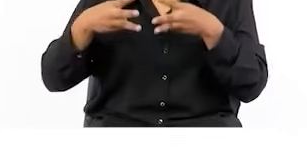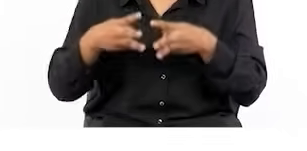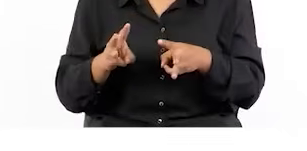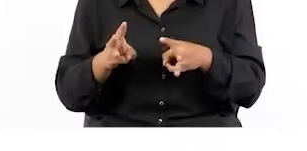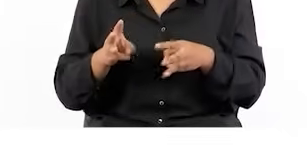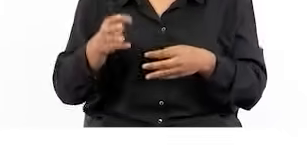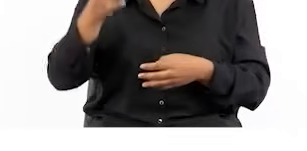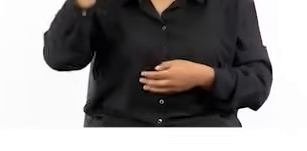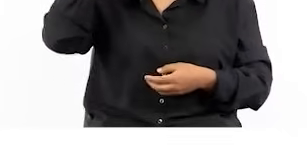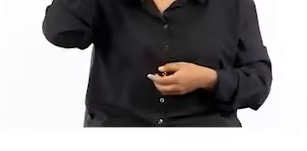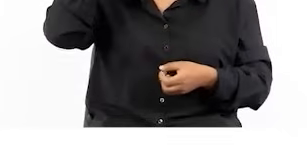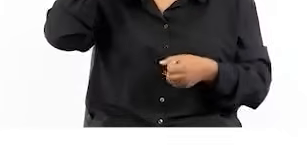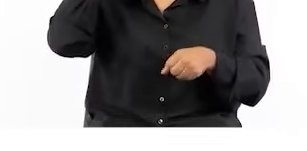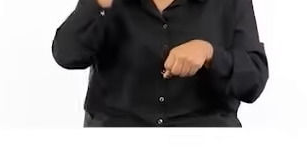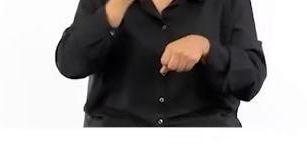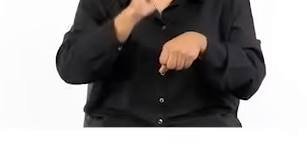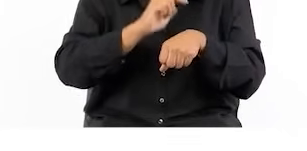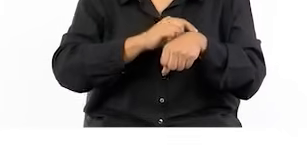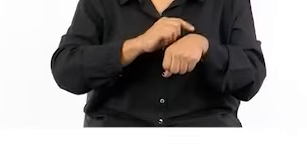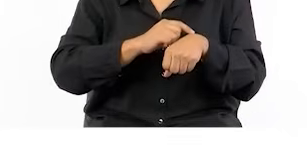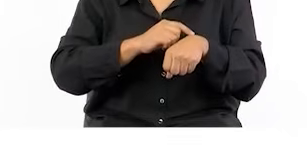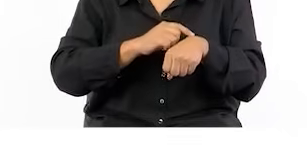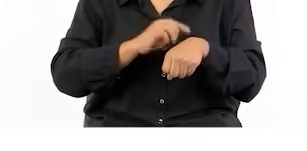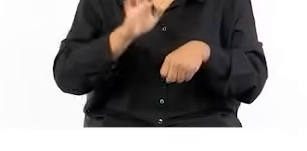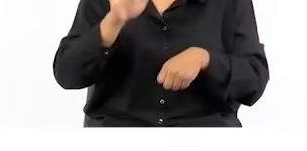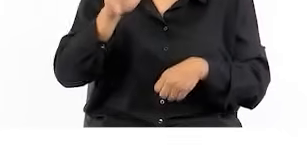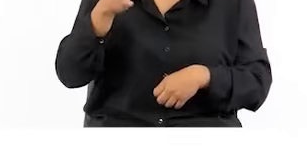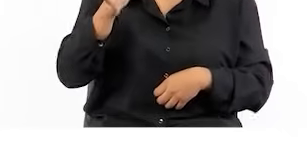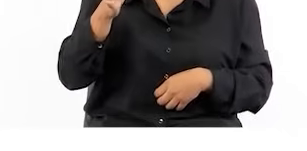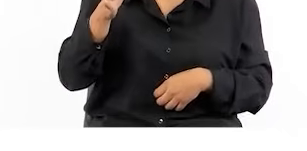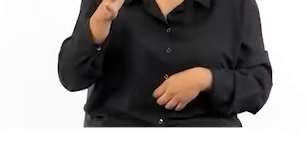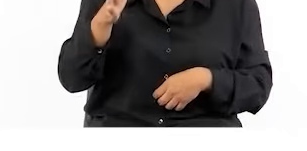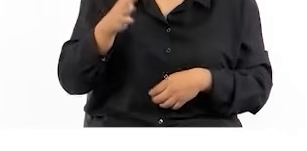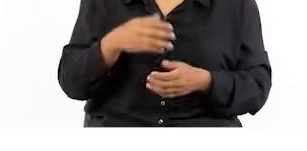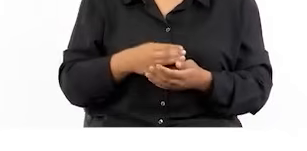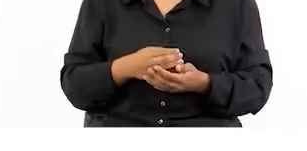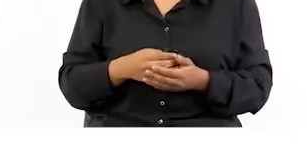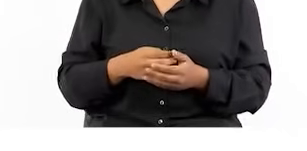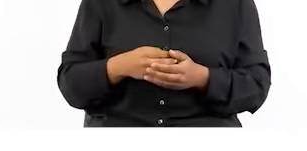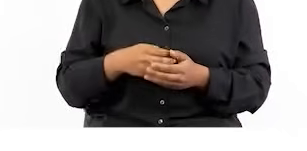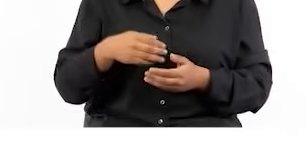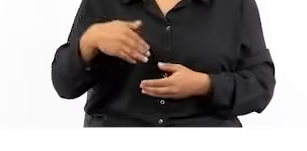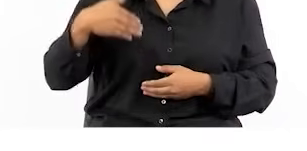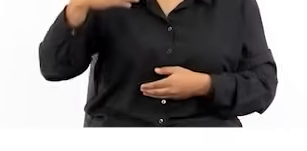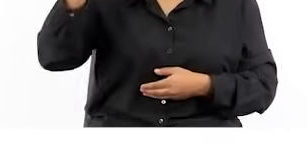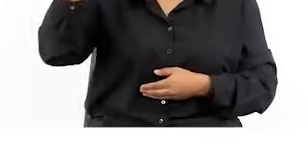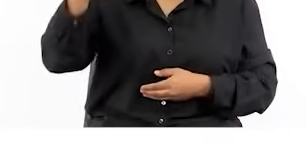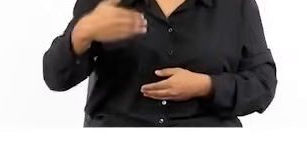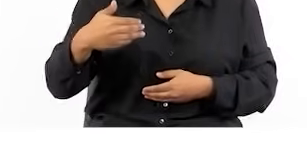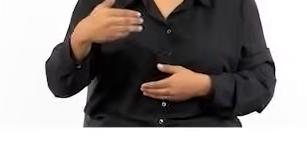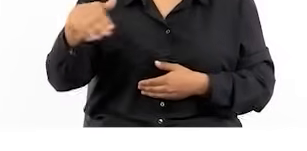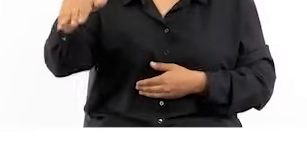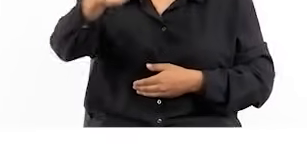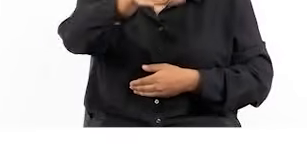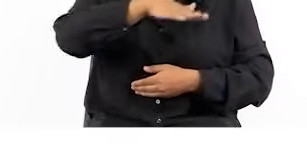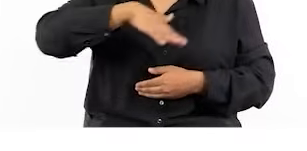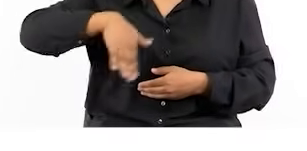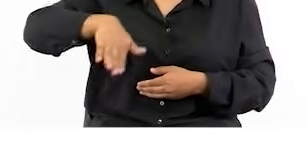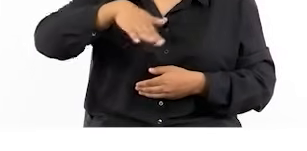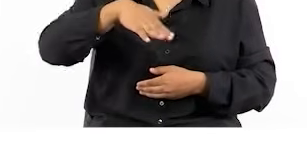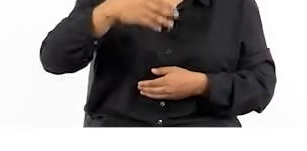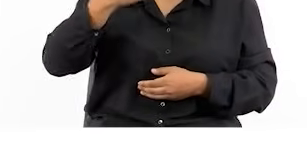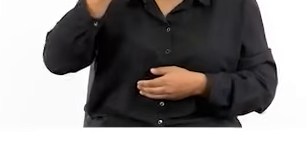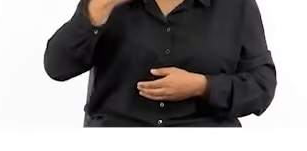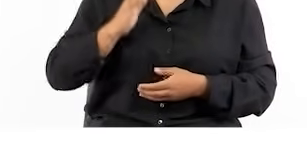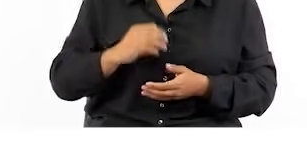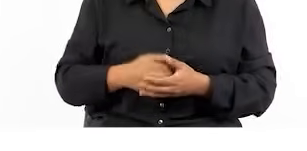aplicar el método del decaimiento del isótopo de carbono 14 y estimar la edad de esa